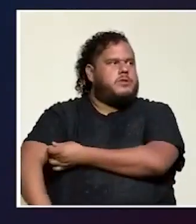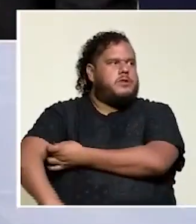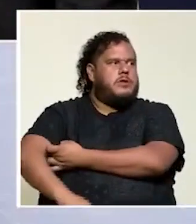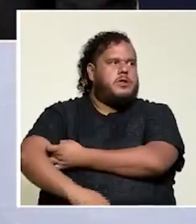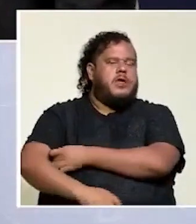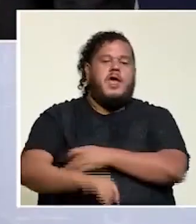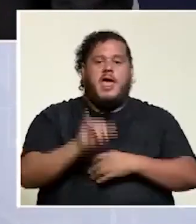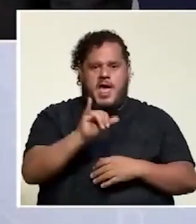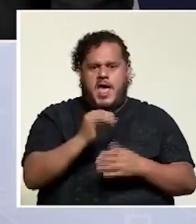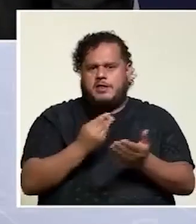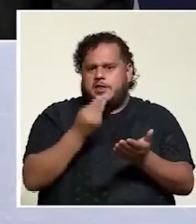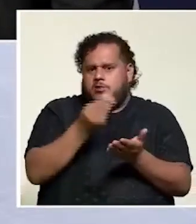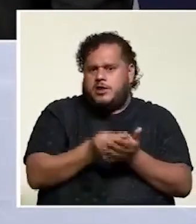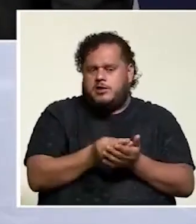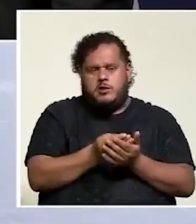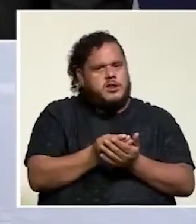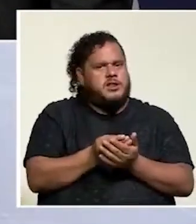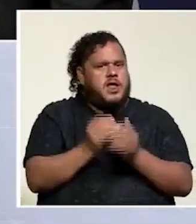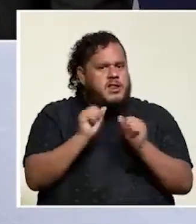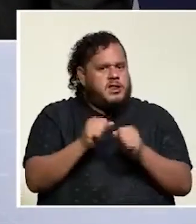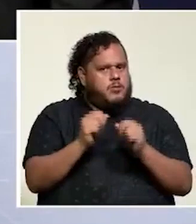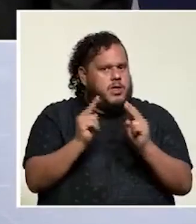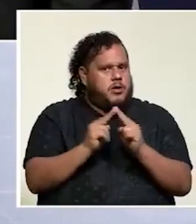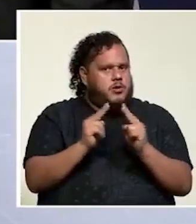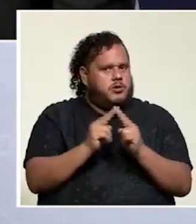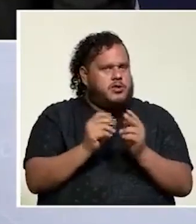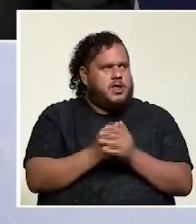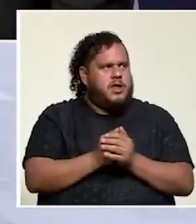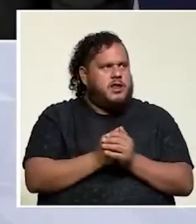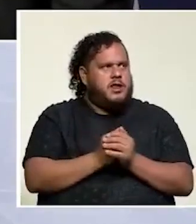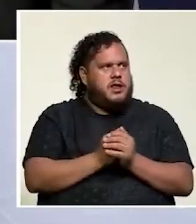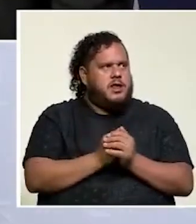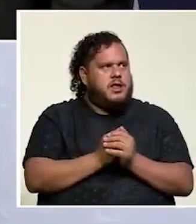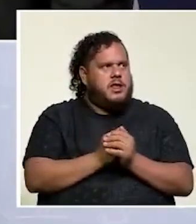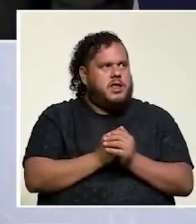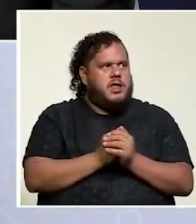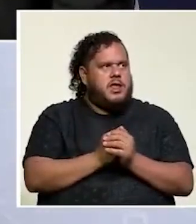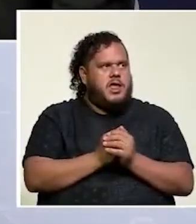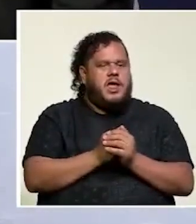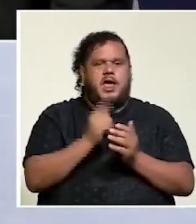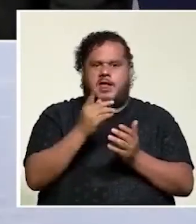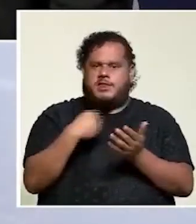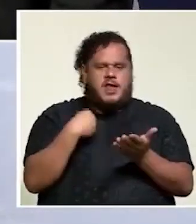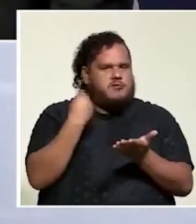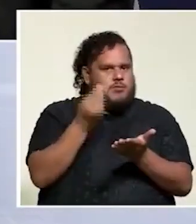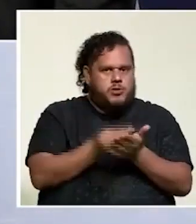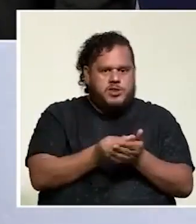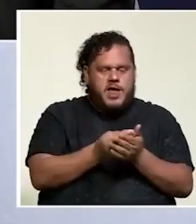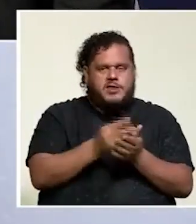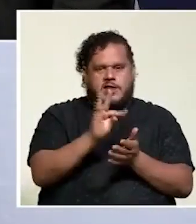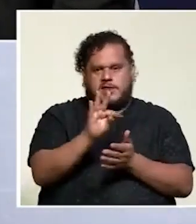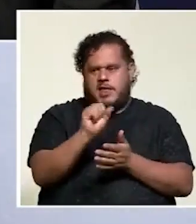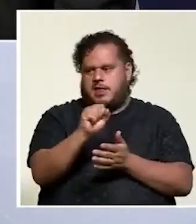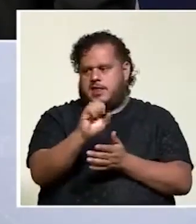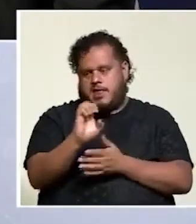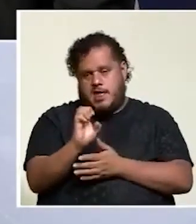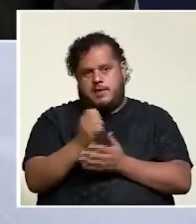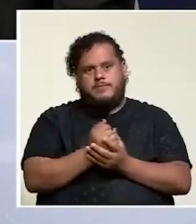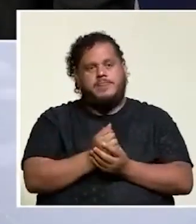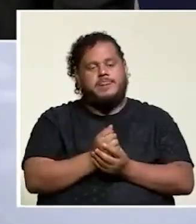esas donaciones se pueden conocer? ¿Se esas pueden donaciones transparentar? están reportadas al Tribunal Supremo de